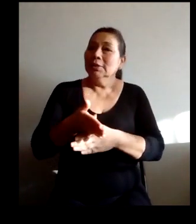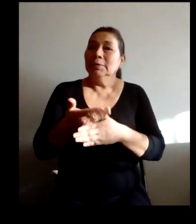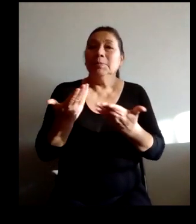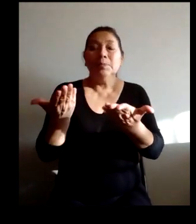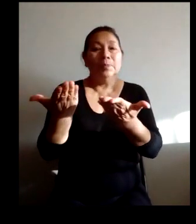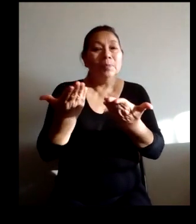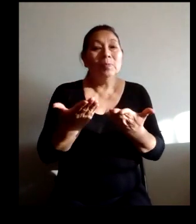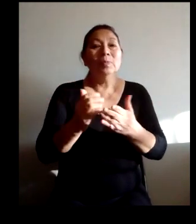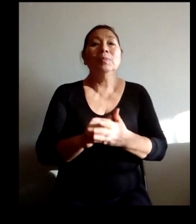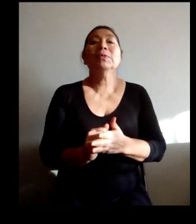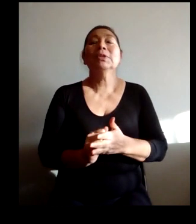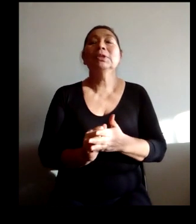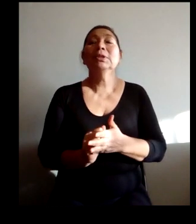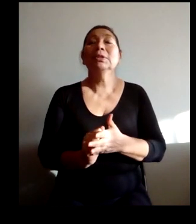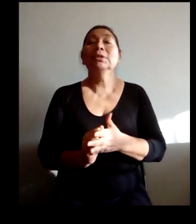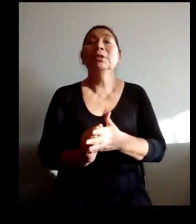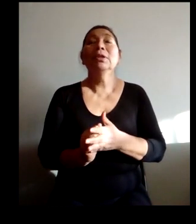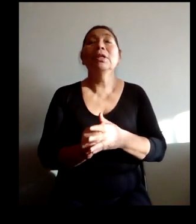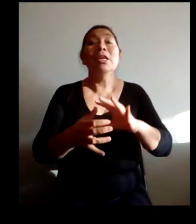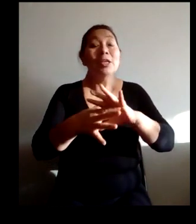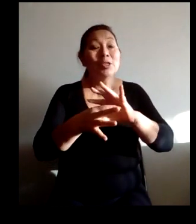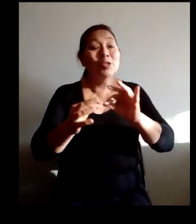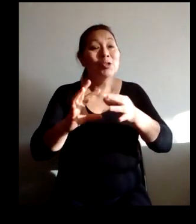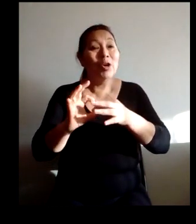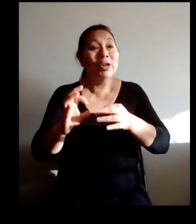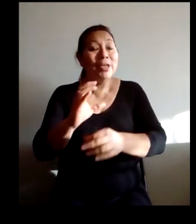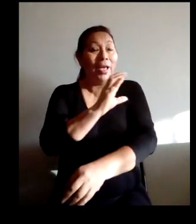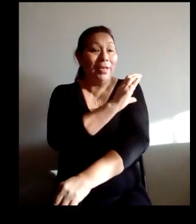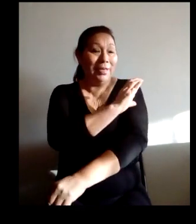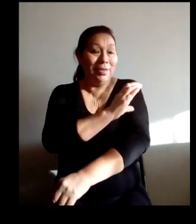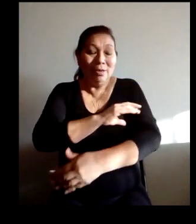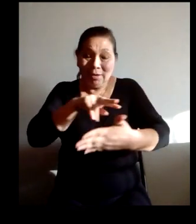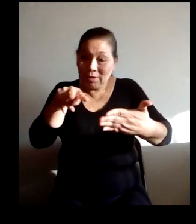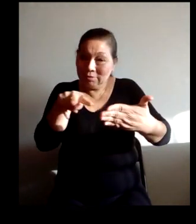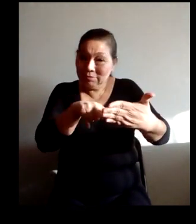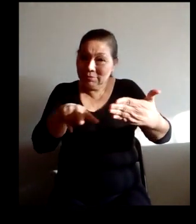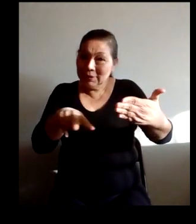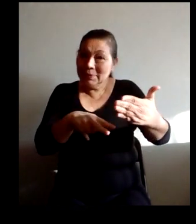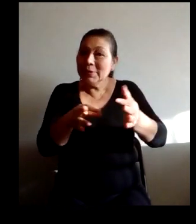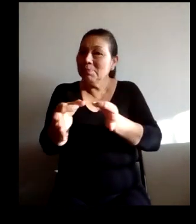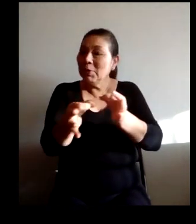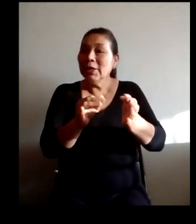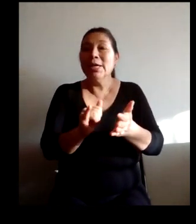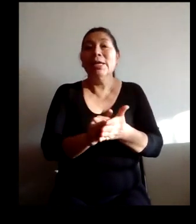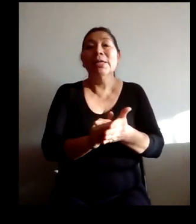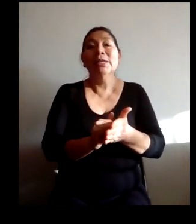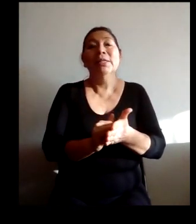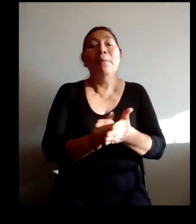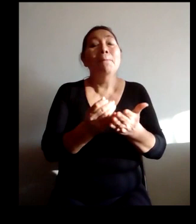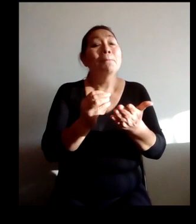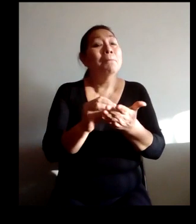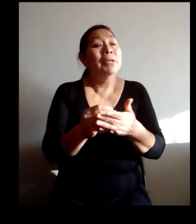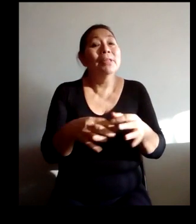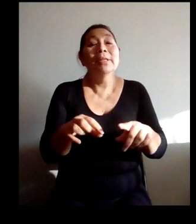entrando a lo que señala la historia clínica, nosotros queremos relevar lo siguiente, que es una irregularidad de